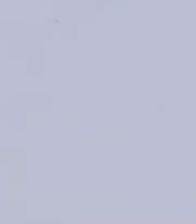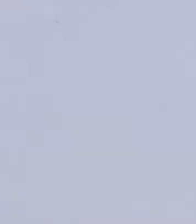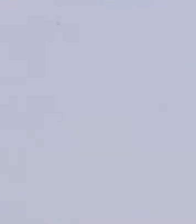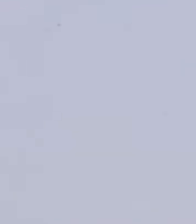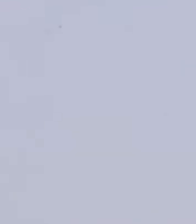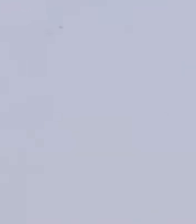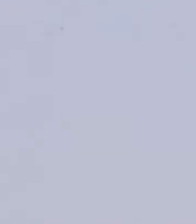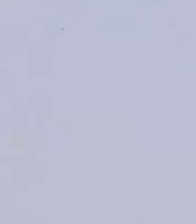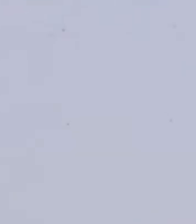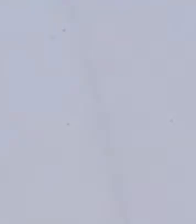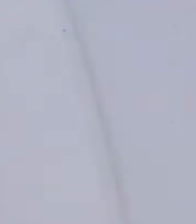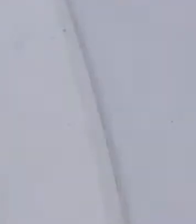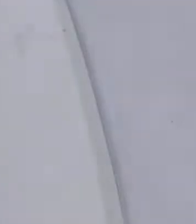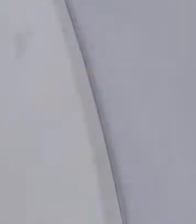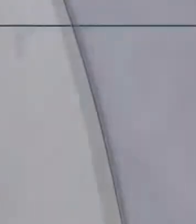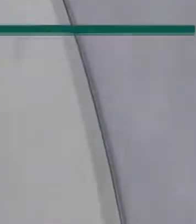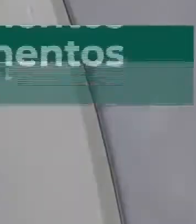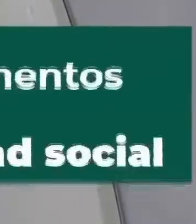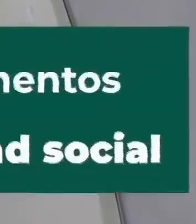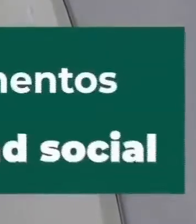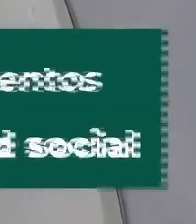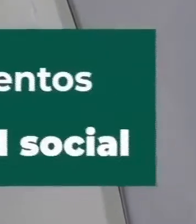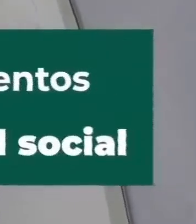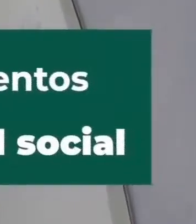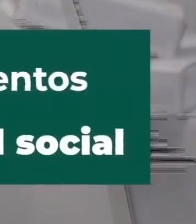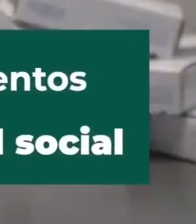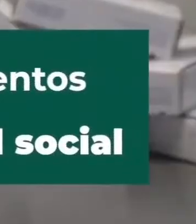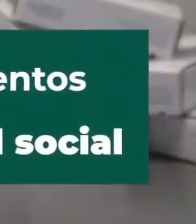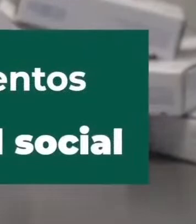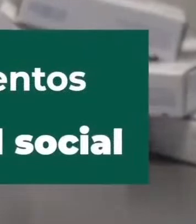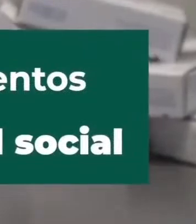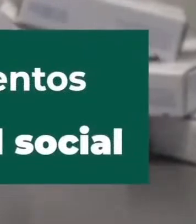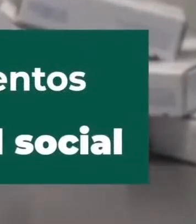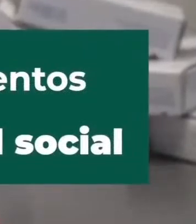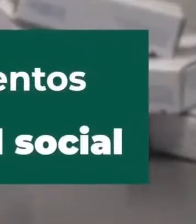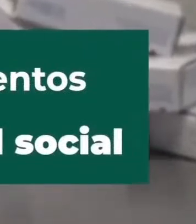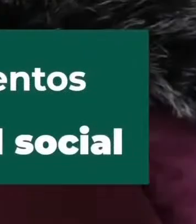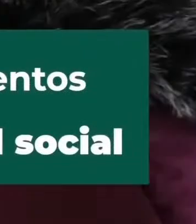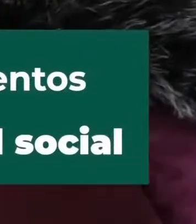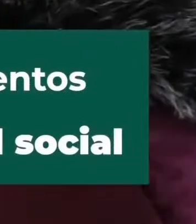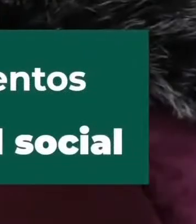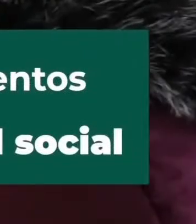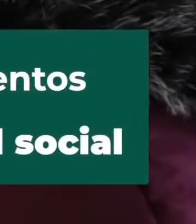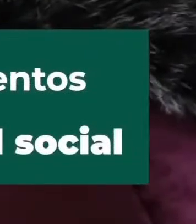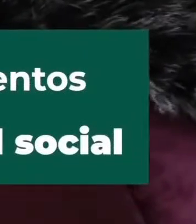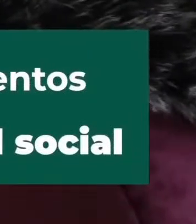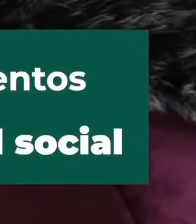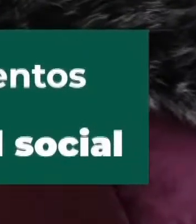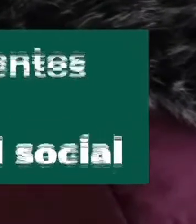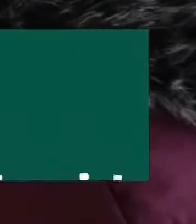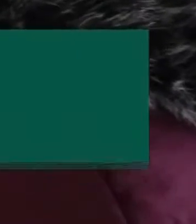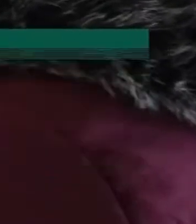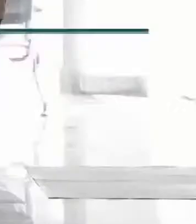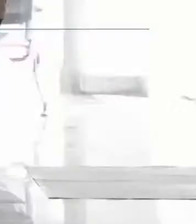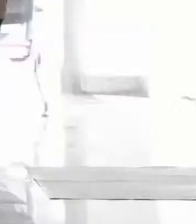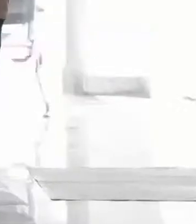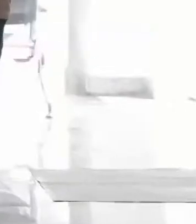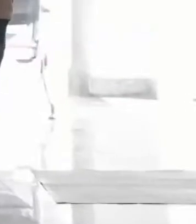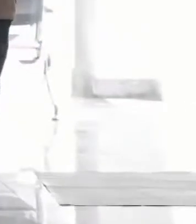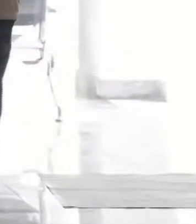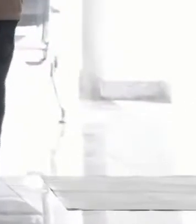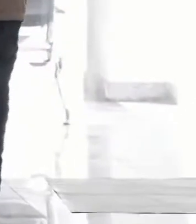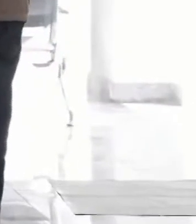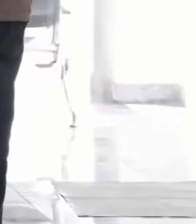Bienestar, con un propósito: brindar atención médica y medicamentos gratuitos a la población sin seguridad social.